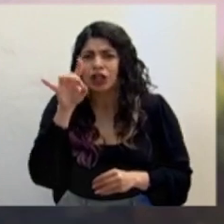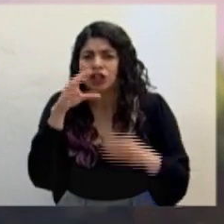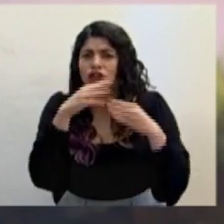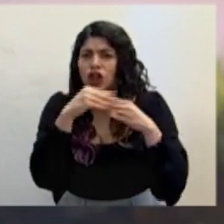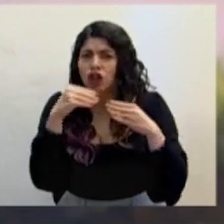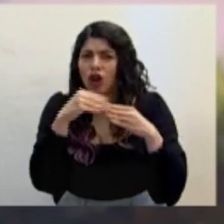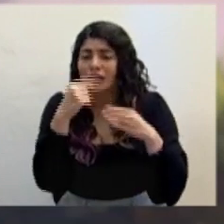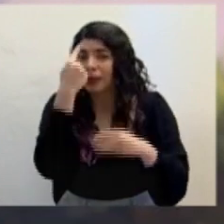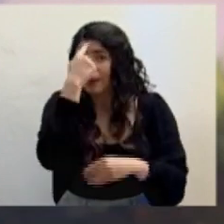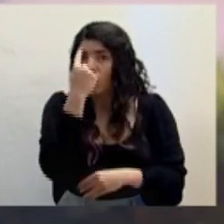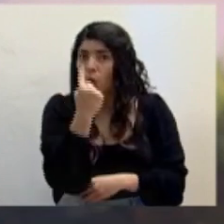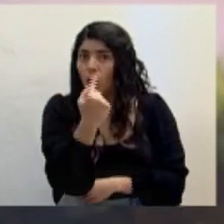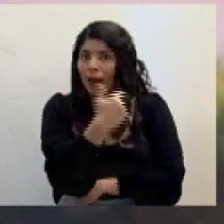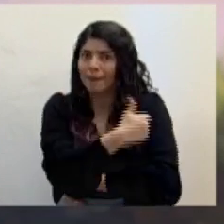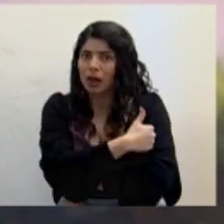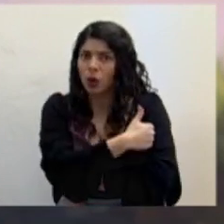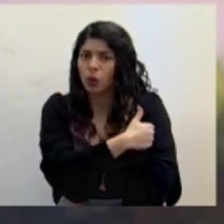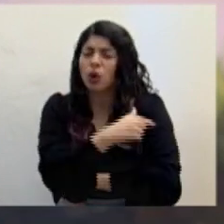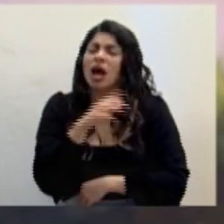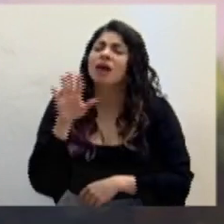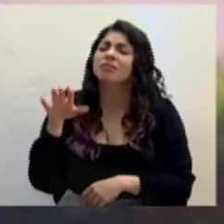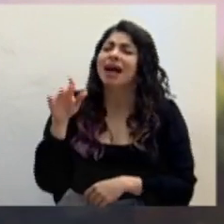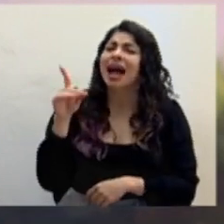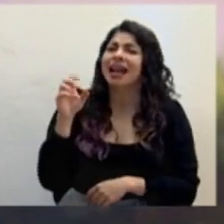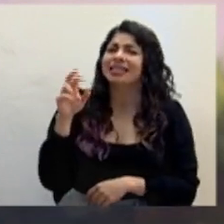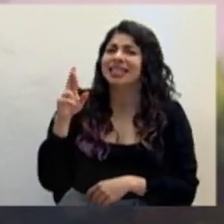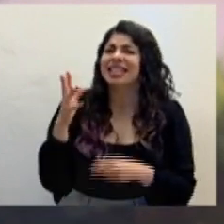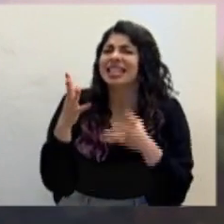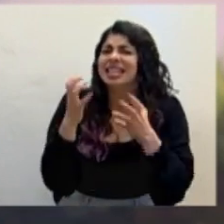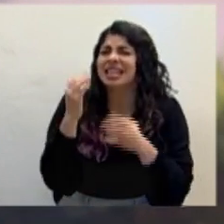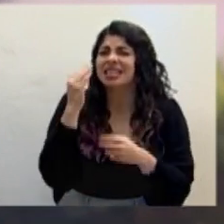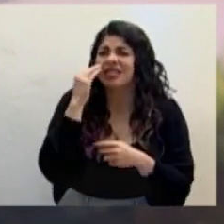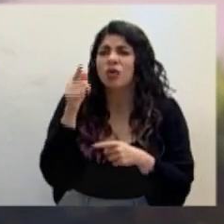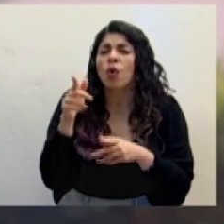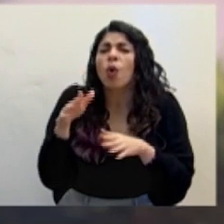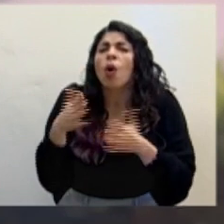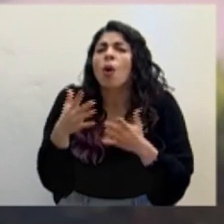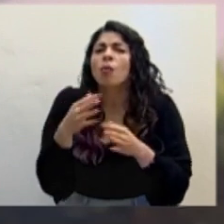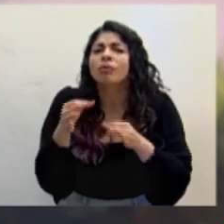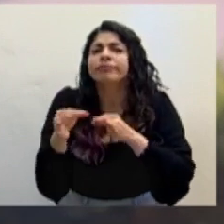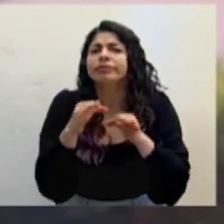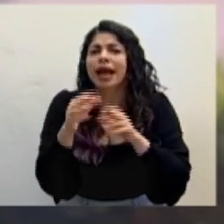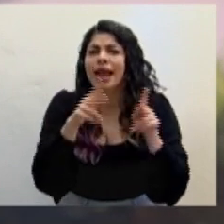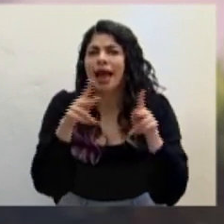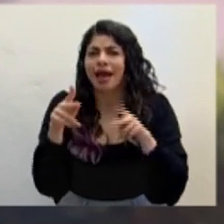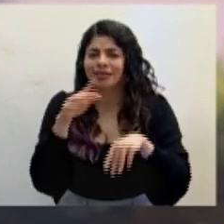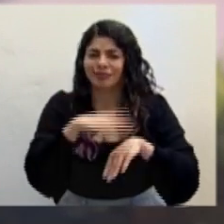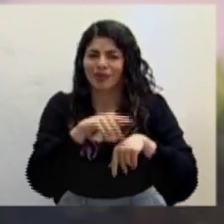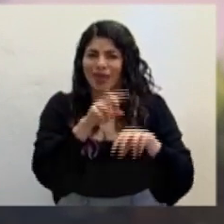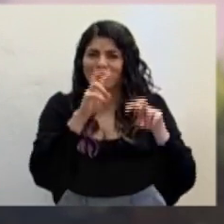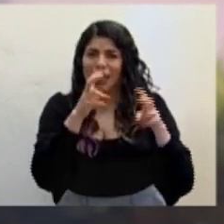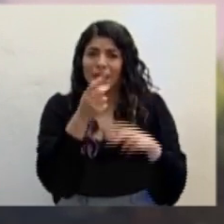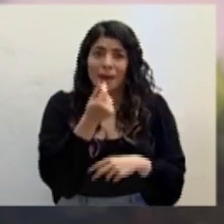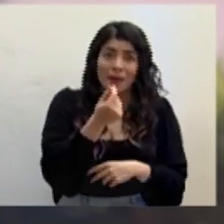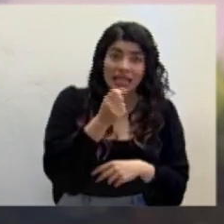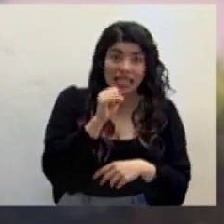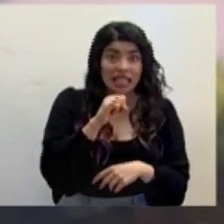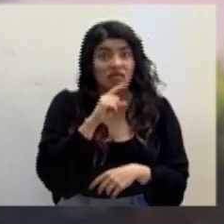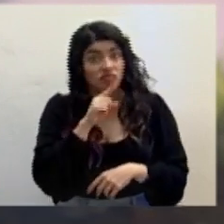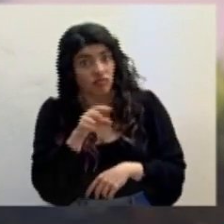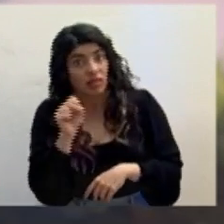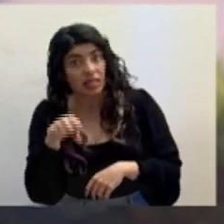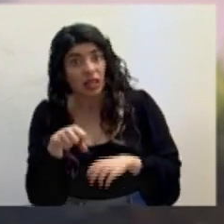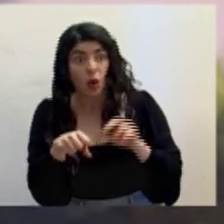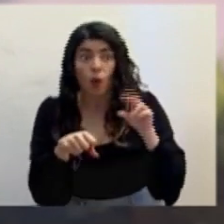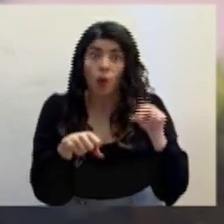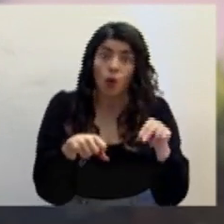$26.28 por vacuna. Don Alexander, quería consultarle qué se le puede decir a la gente, ¿verdad?, sobre este tema, si es así efectivamente, que tal